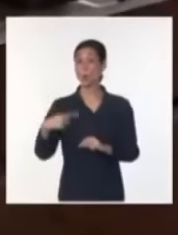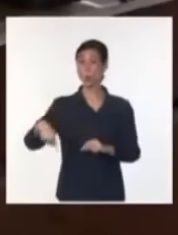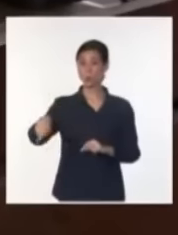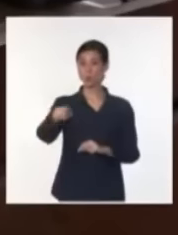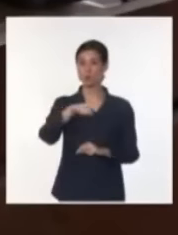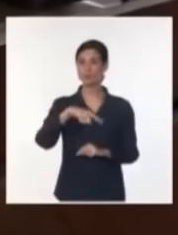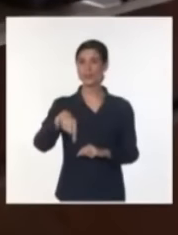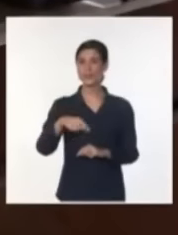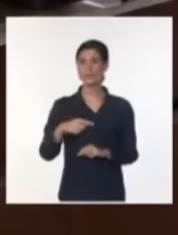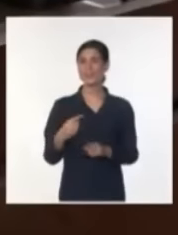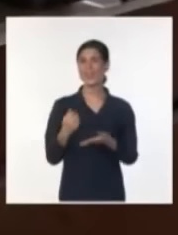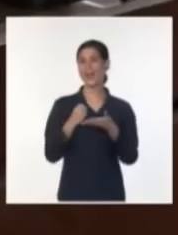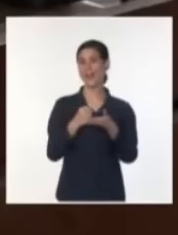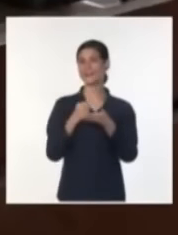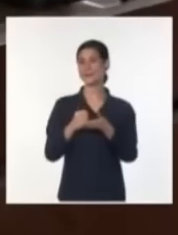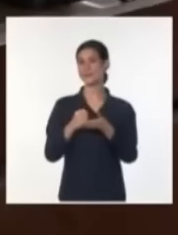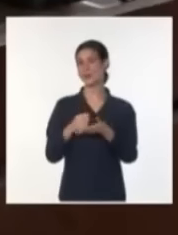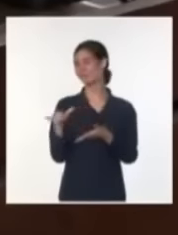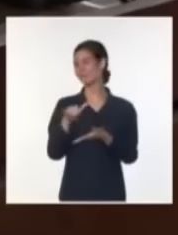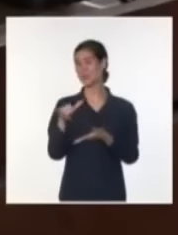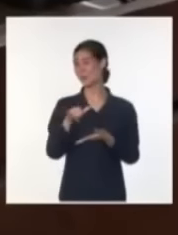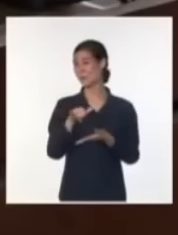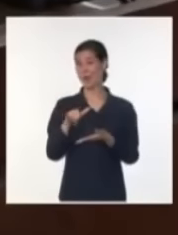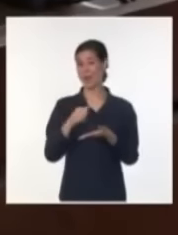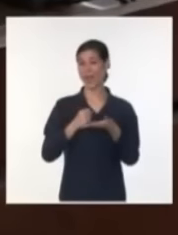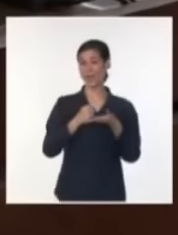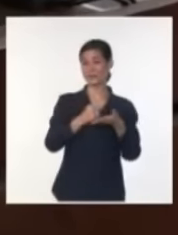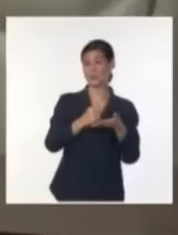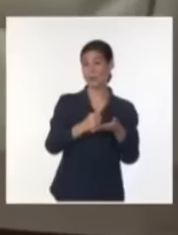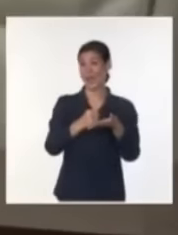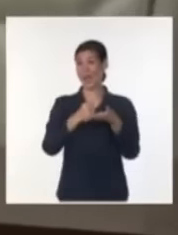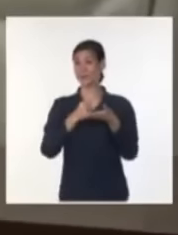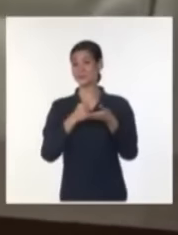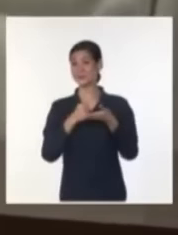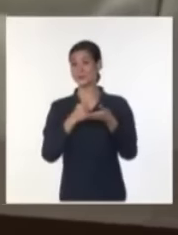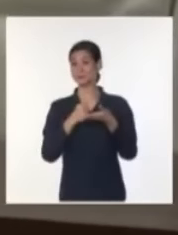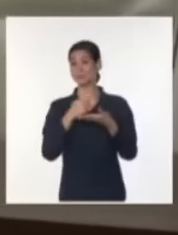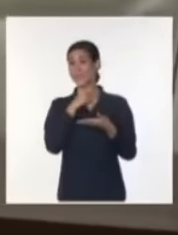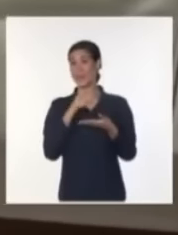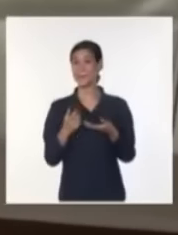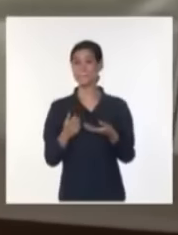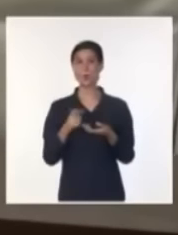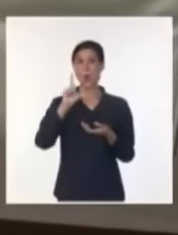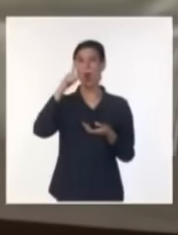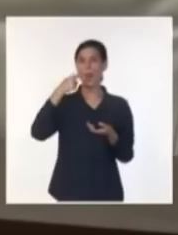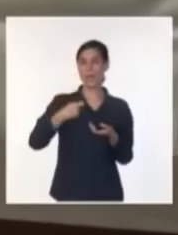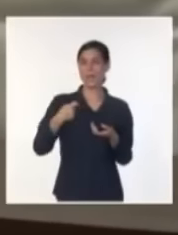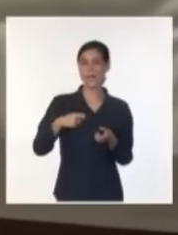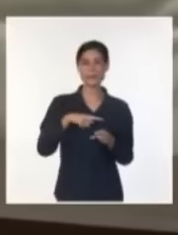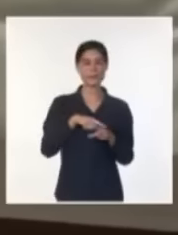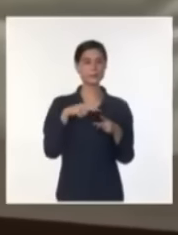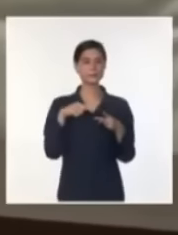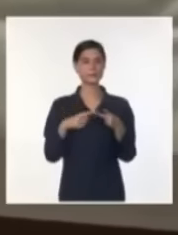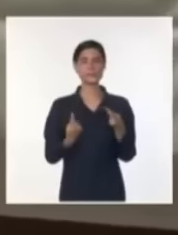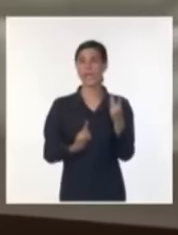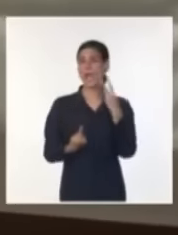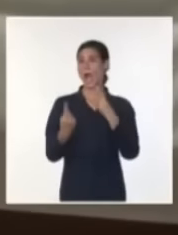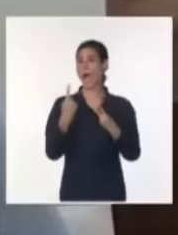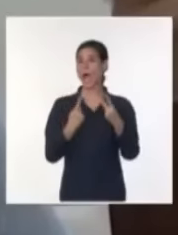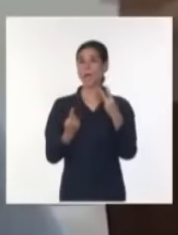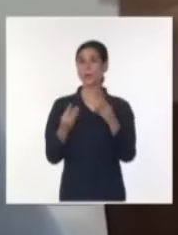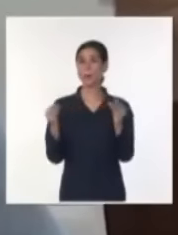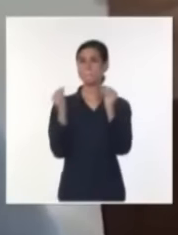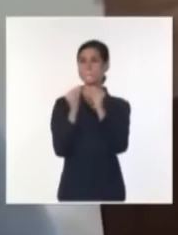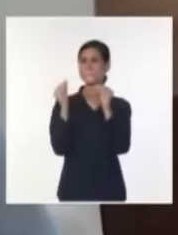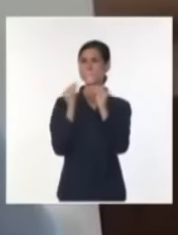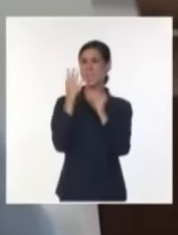algo o conseguimos un programa o se consigue una ley o una política que tenga que ver con los jóvenes, lo estamos haciendo